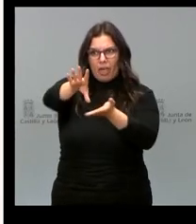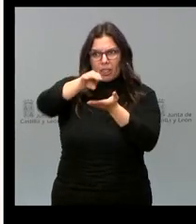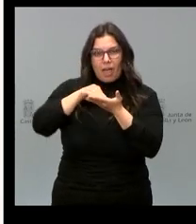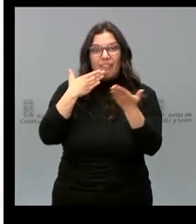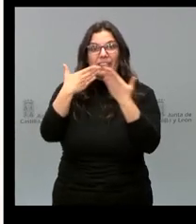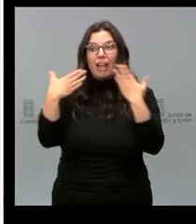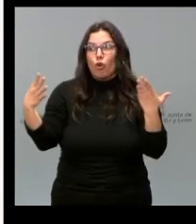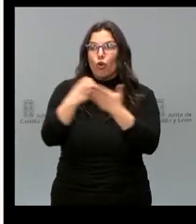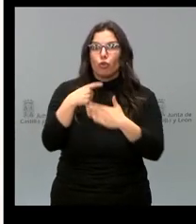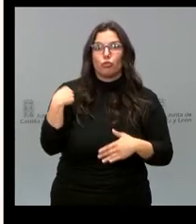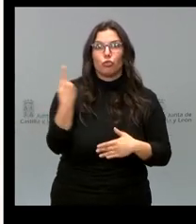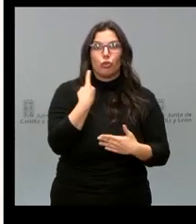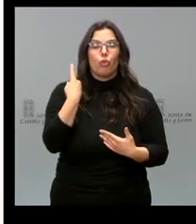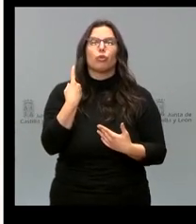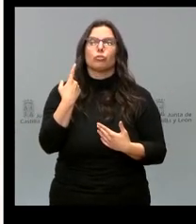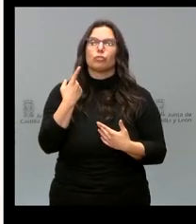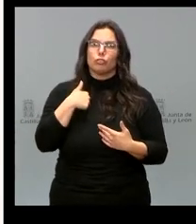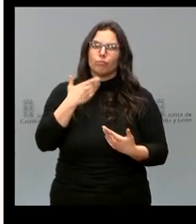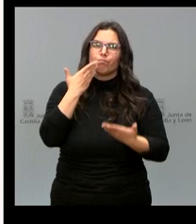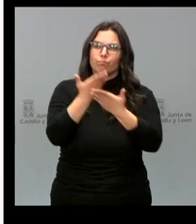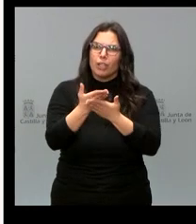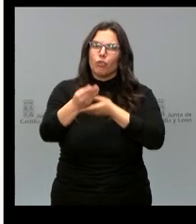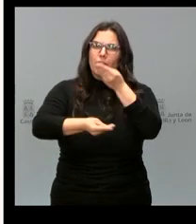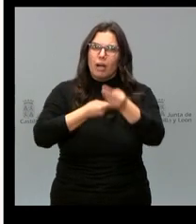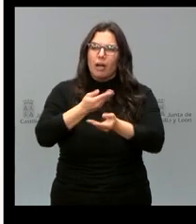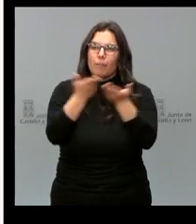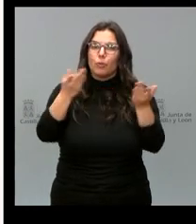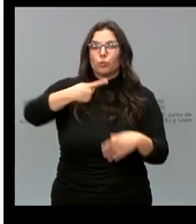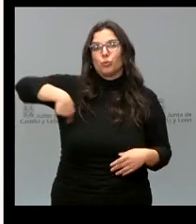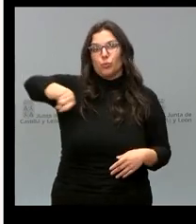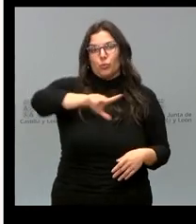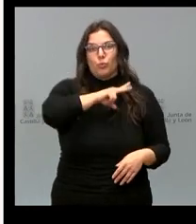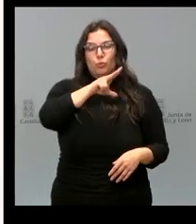entre todos, es a lo que les invito. Y ustedes, desde luego, son